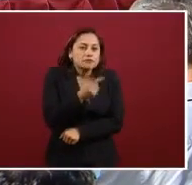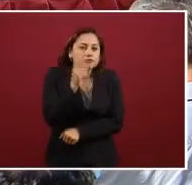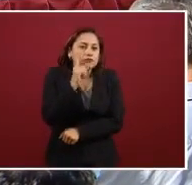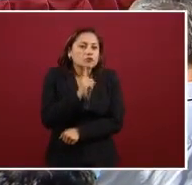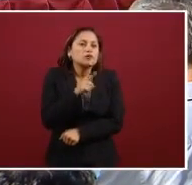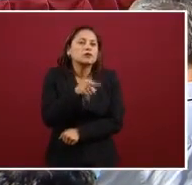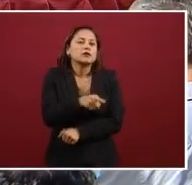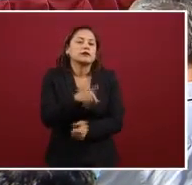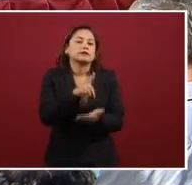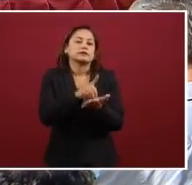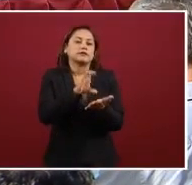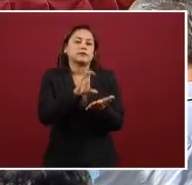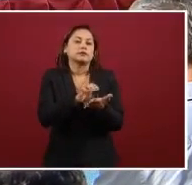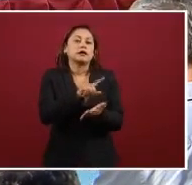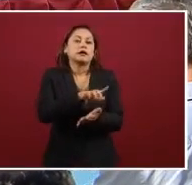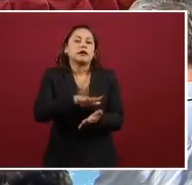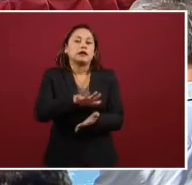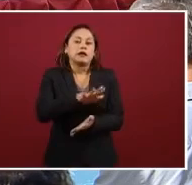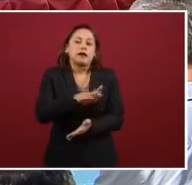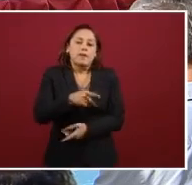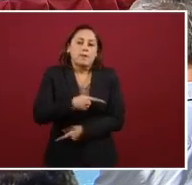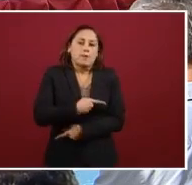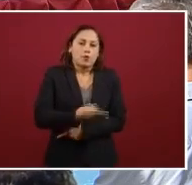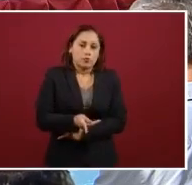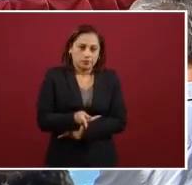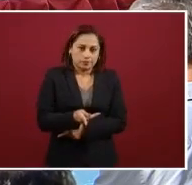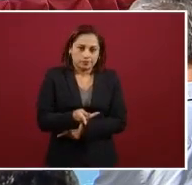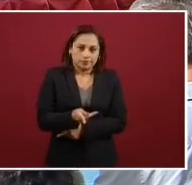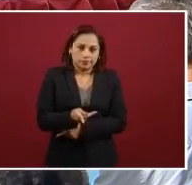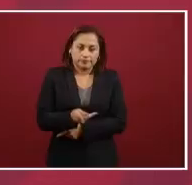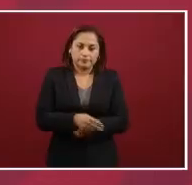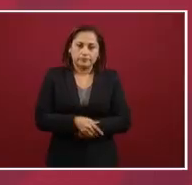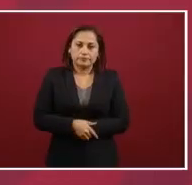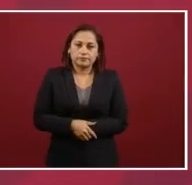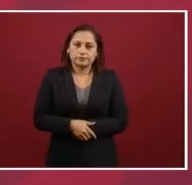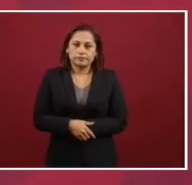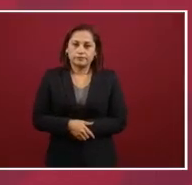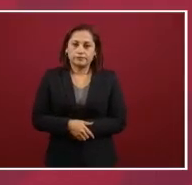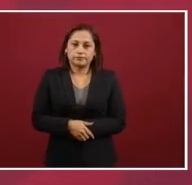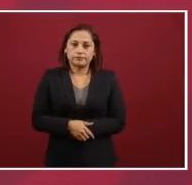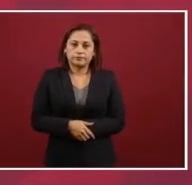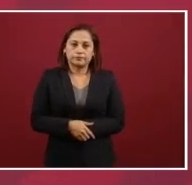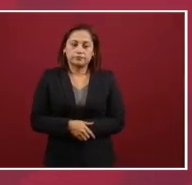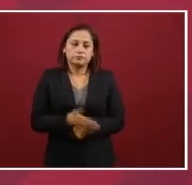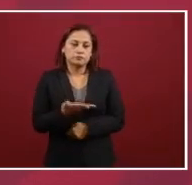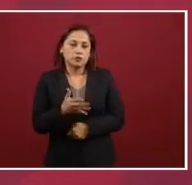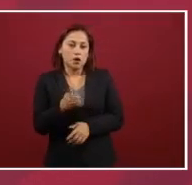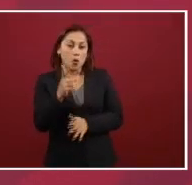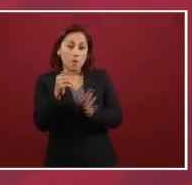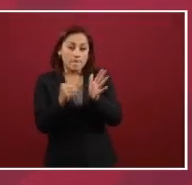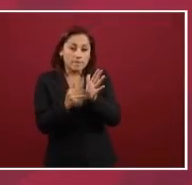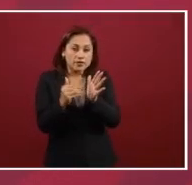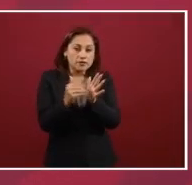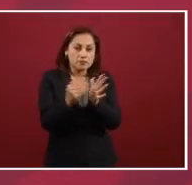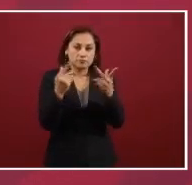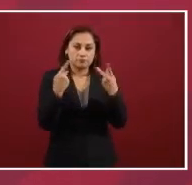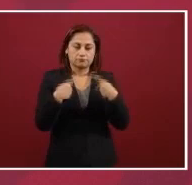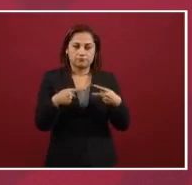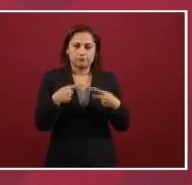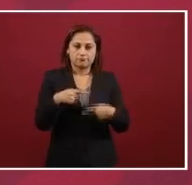discapacitados pobres, que significan 1 millón.